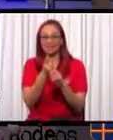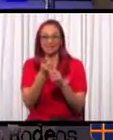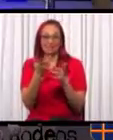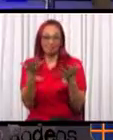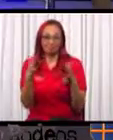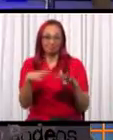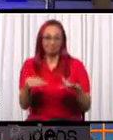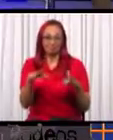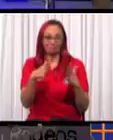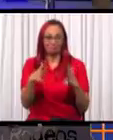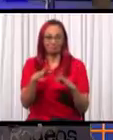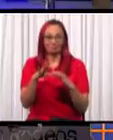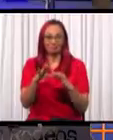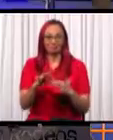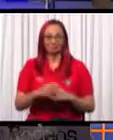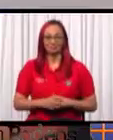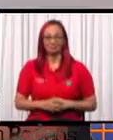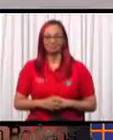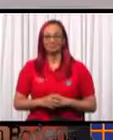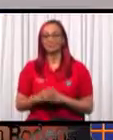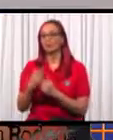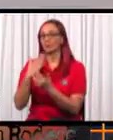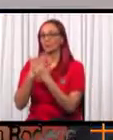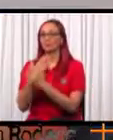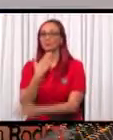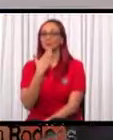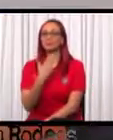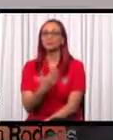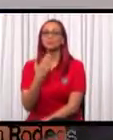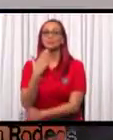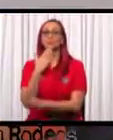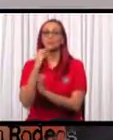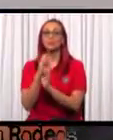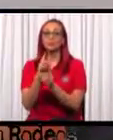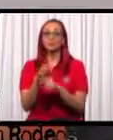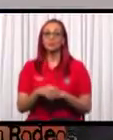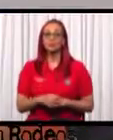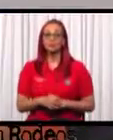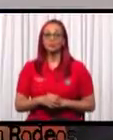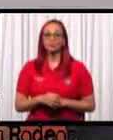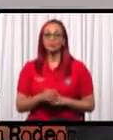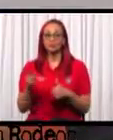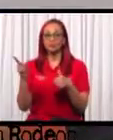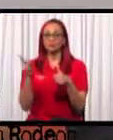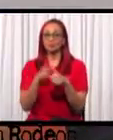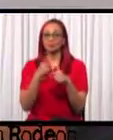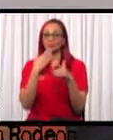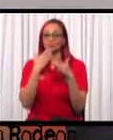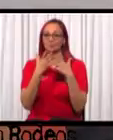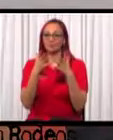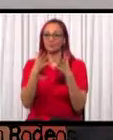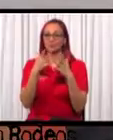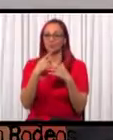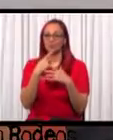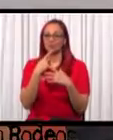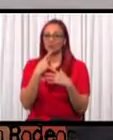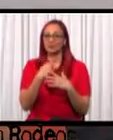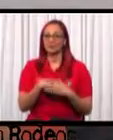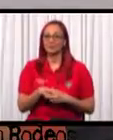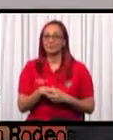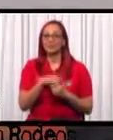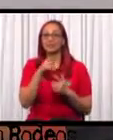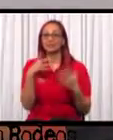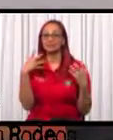dicha alianza? Bueno, muchas gracias de verdad por la oportunidad. En primera instancia, pues queremos decir que esta alianza